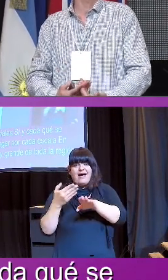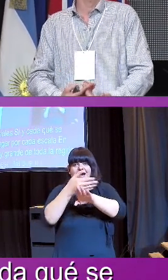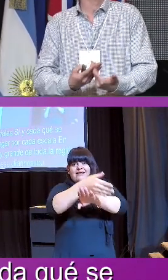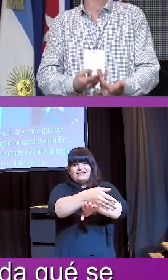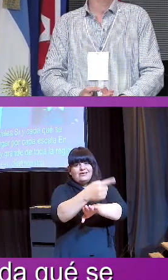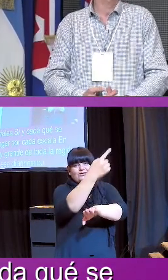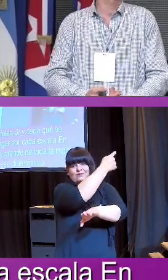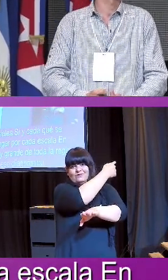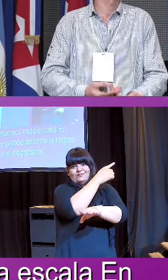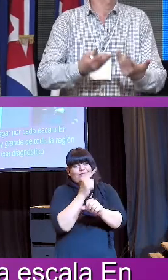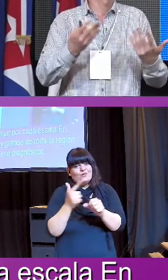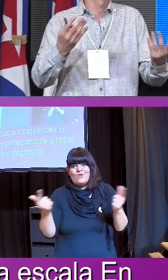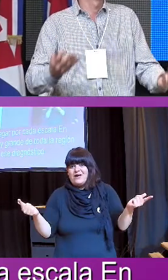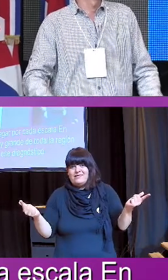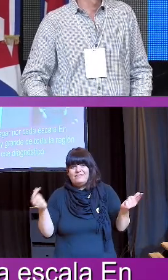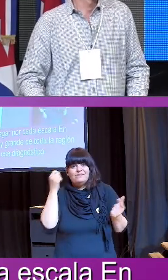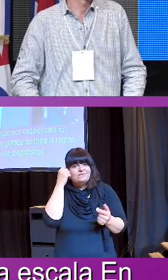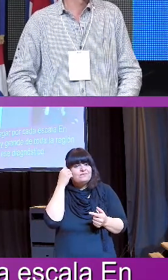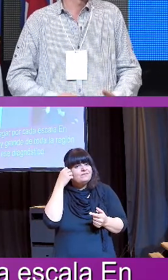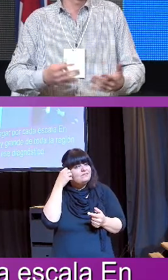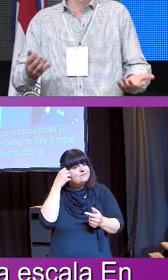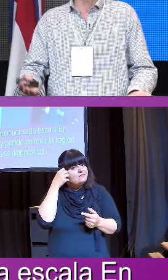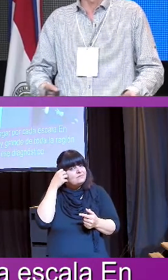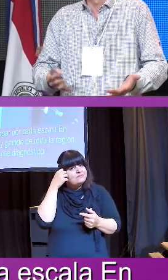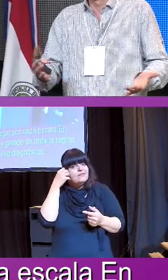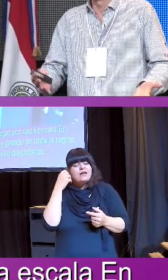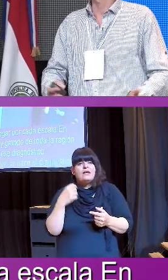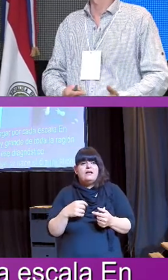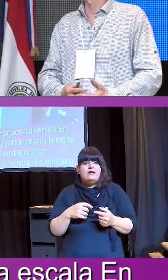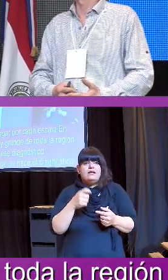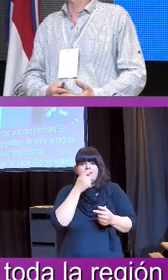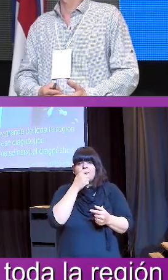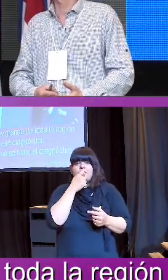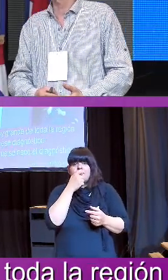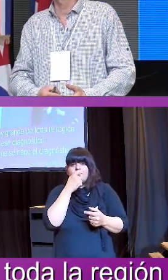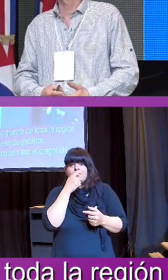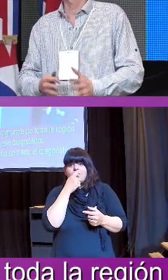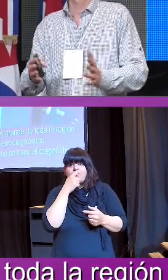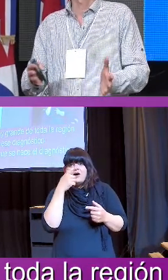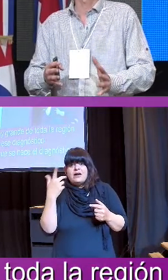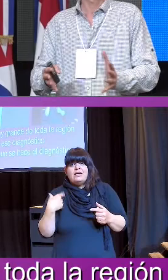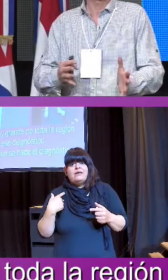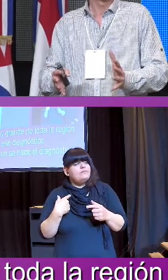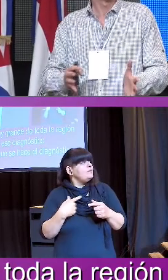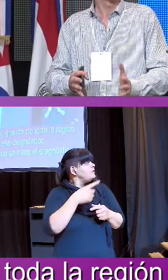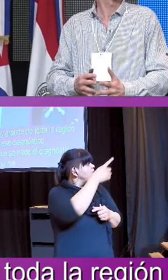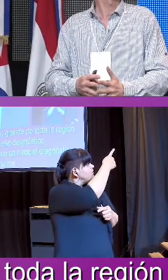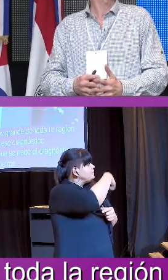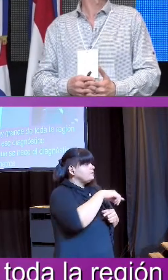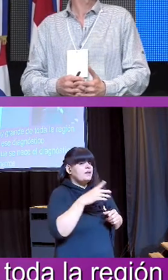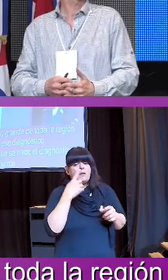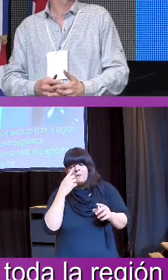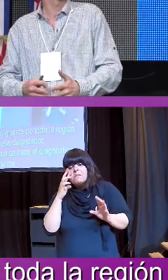gold estándar. Entonces, ¿qué termina pasando? Que se hace el diagnóstico más bien subjetivamente, sin parámetros más o